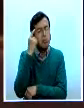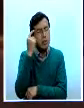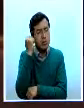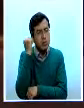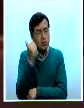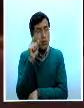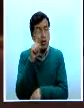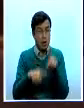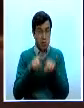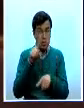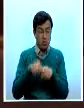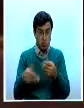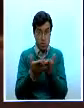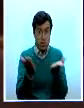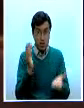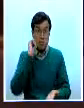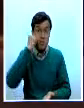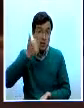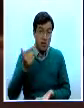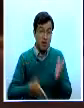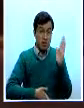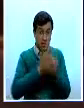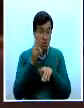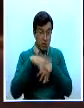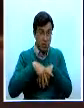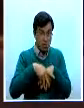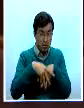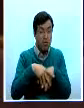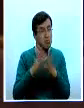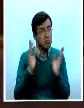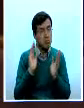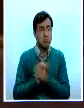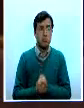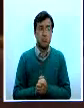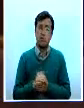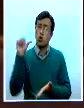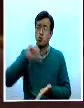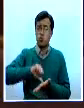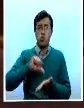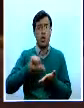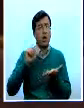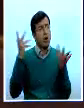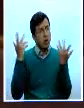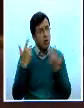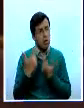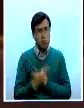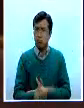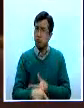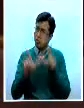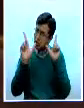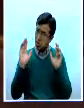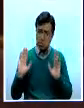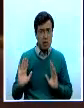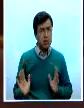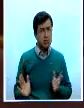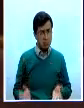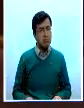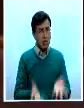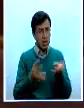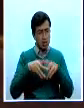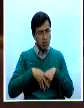todos los amigos que mañana vayan a salir a manifestarse lo dijo el alcalde es una ciudad que le estamos diciendo a esta manifestación